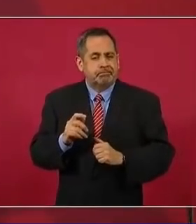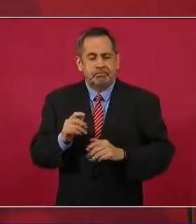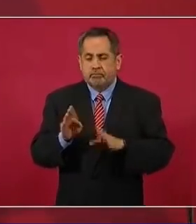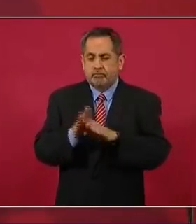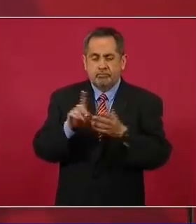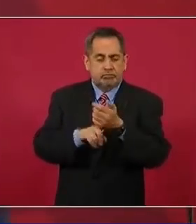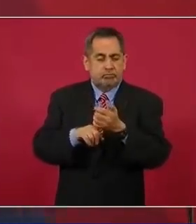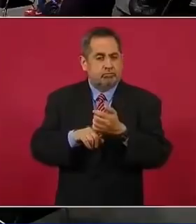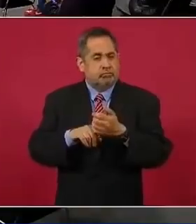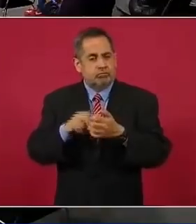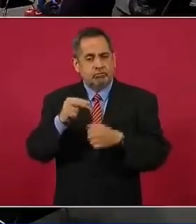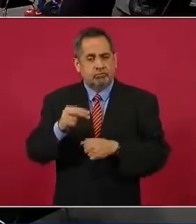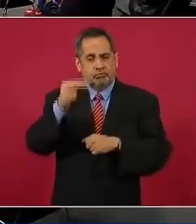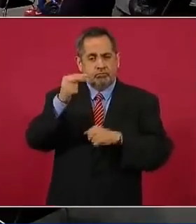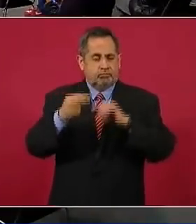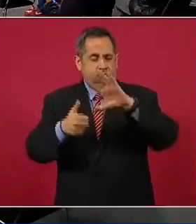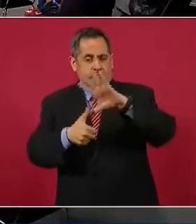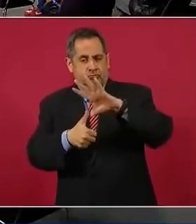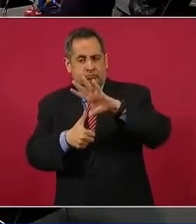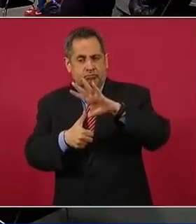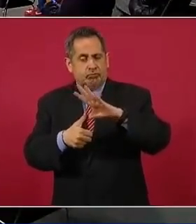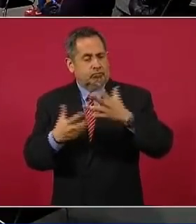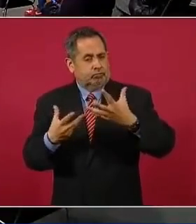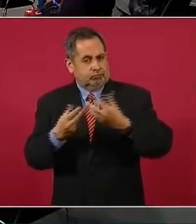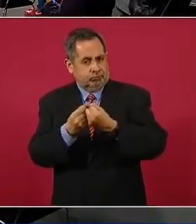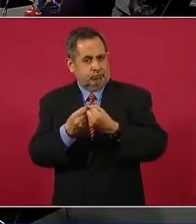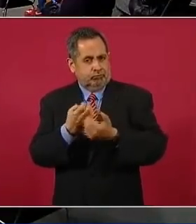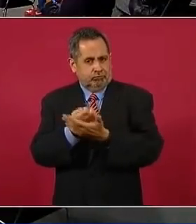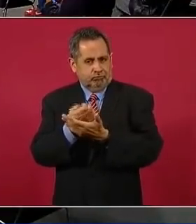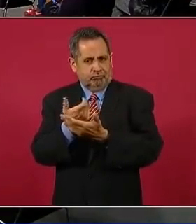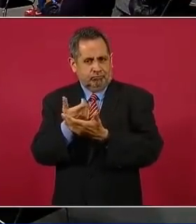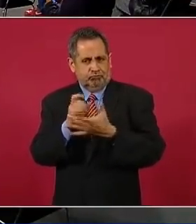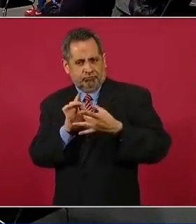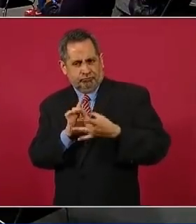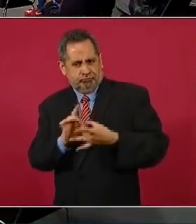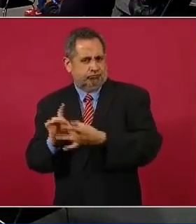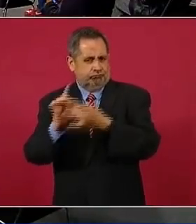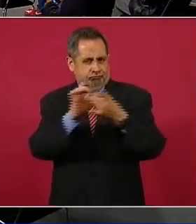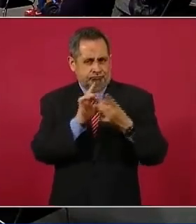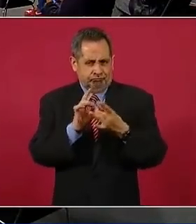económica, comercial de América del Norte,